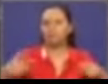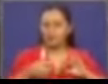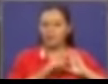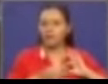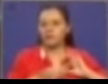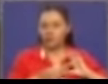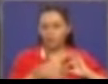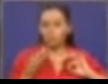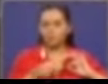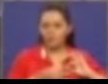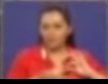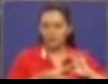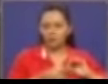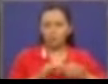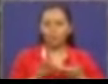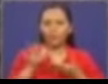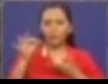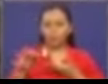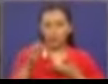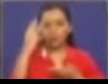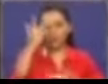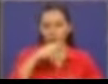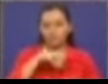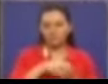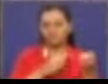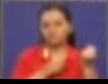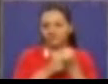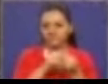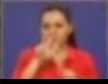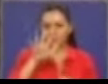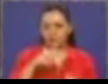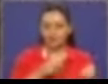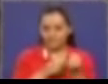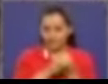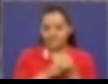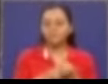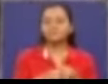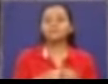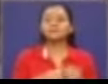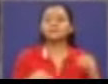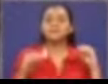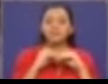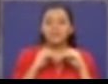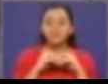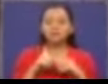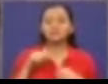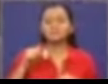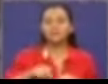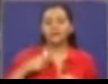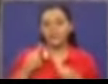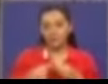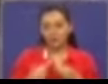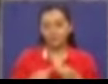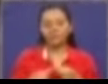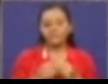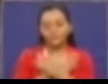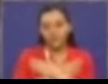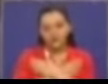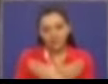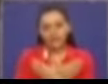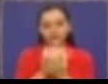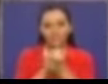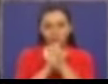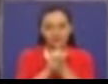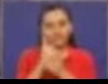Ciudadana, parroquia rural más grande. Felicitaciones a Quito y felicitaciones a la patria entera. Un nuevo